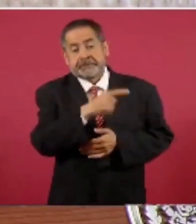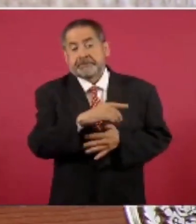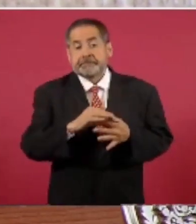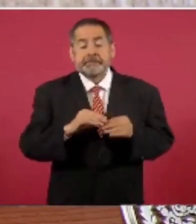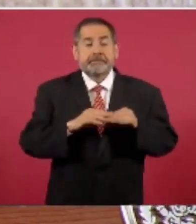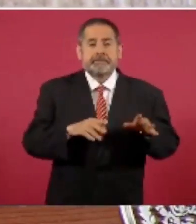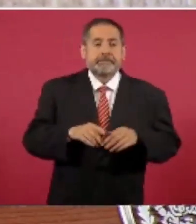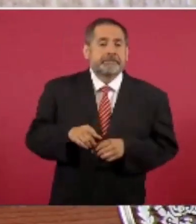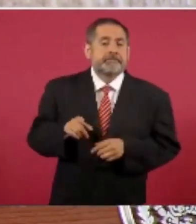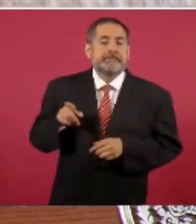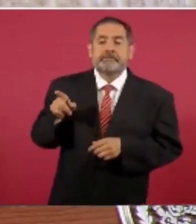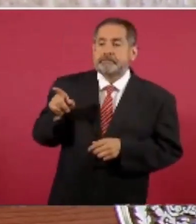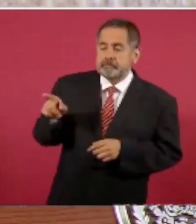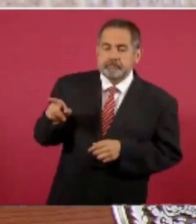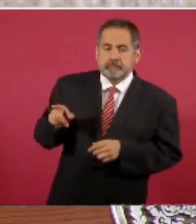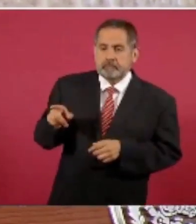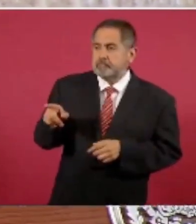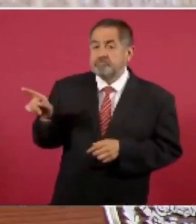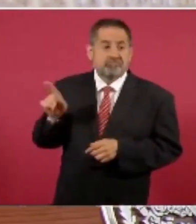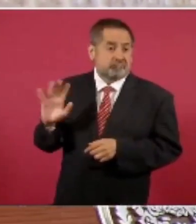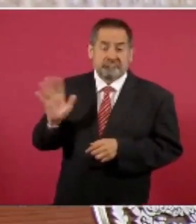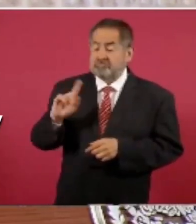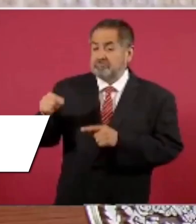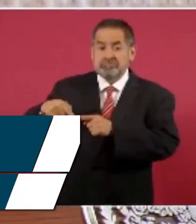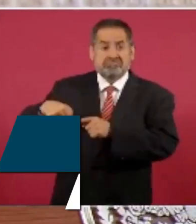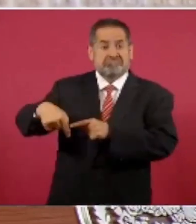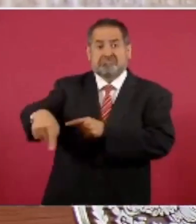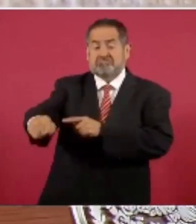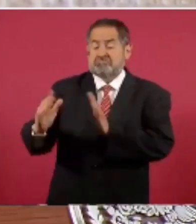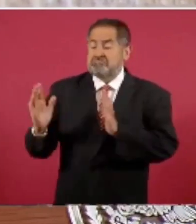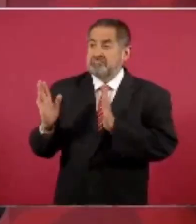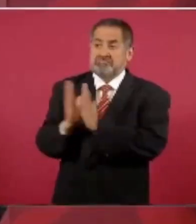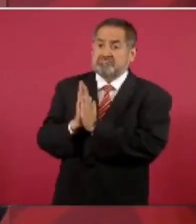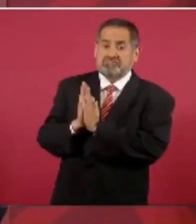ya en fase terminal.